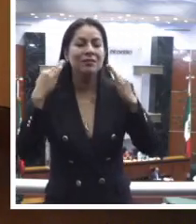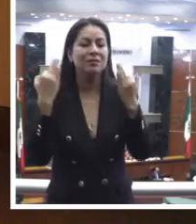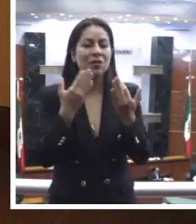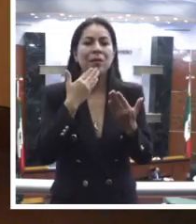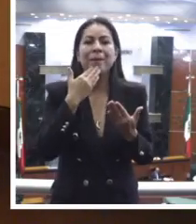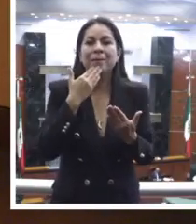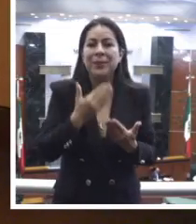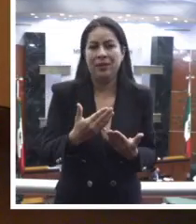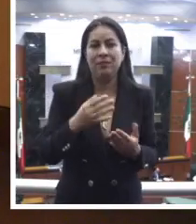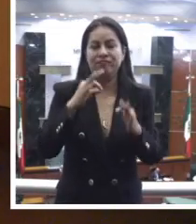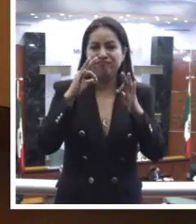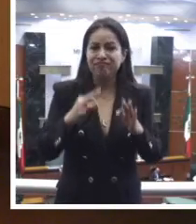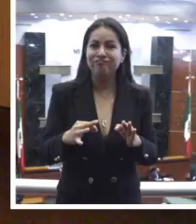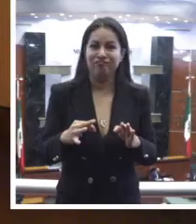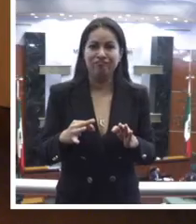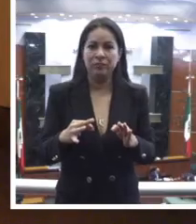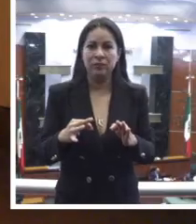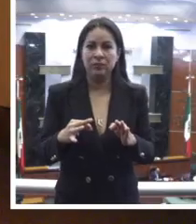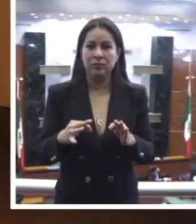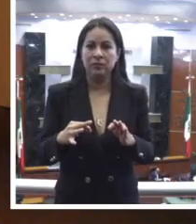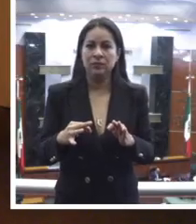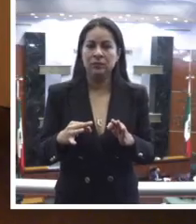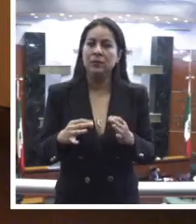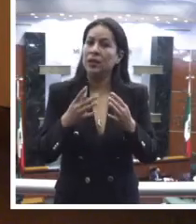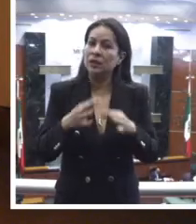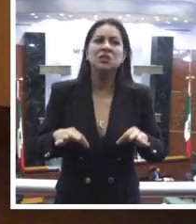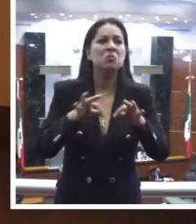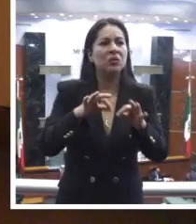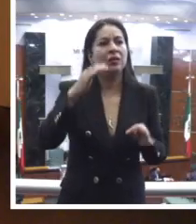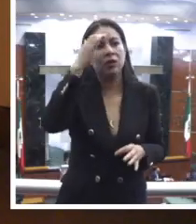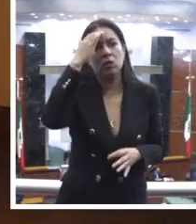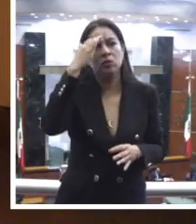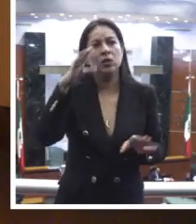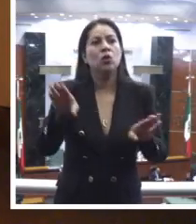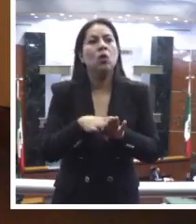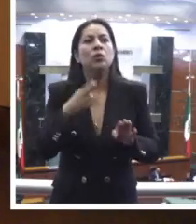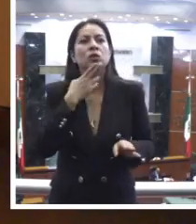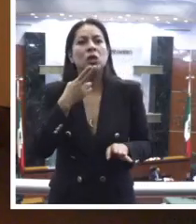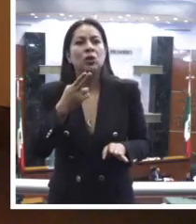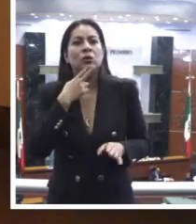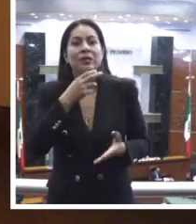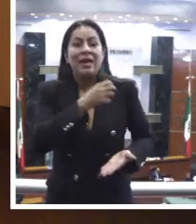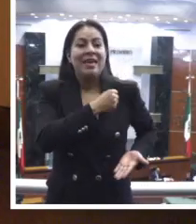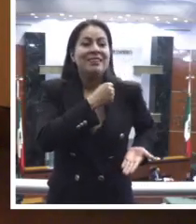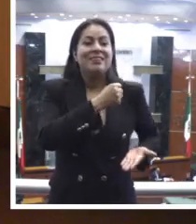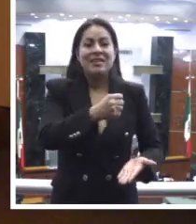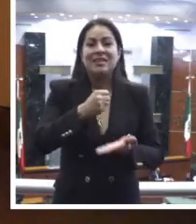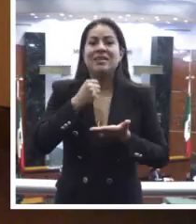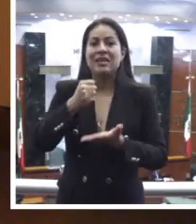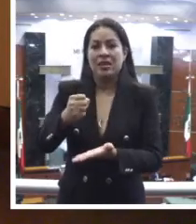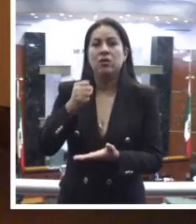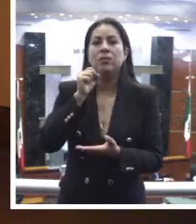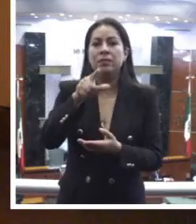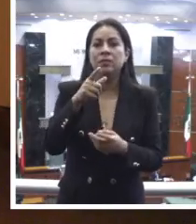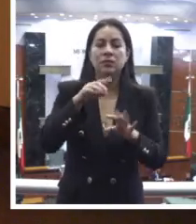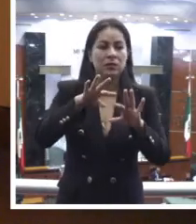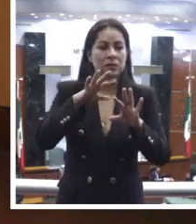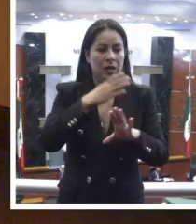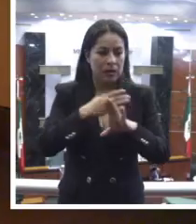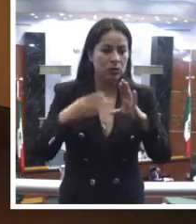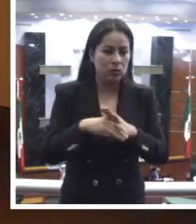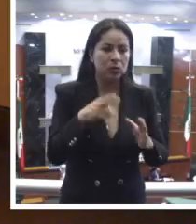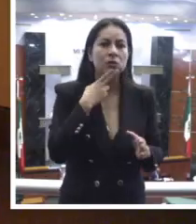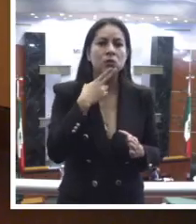integral y eficiente? Es imprescindible conocer cómo se están utilizando los recursos públicos y si las estrategias